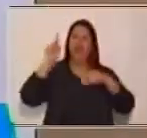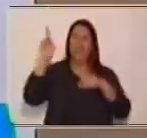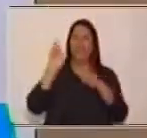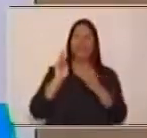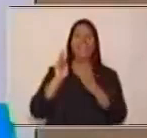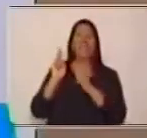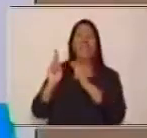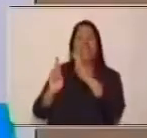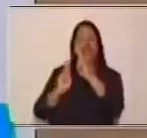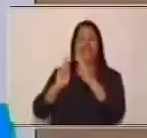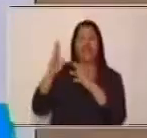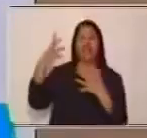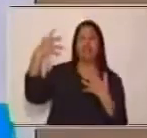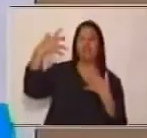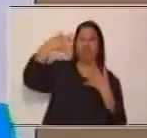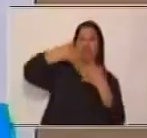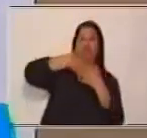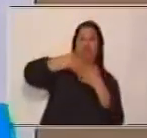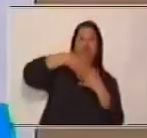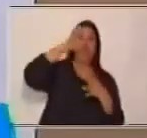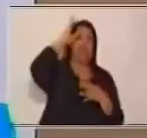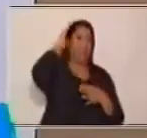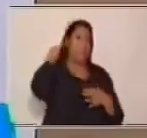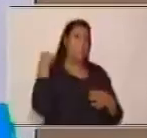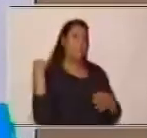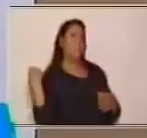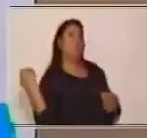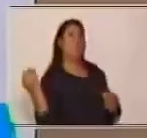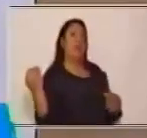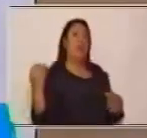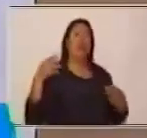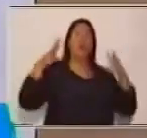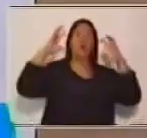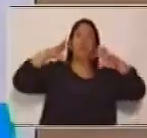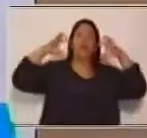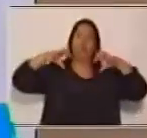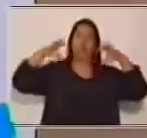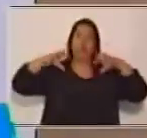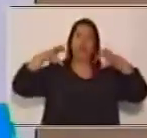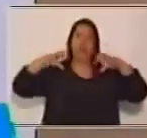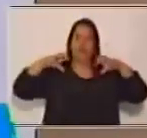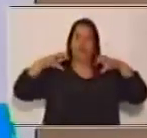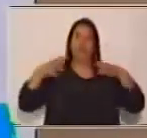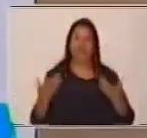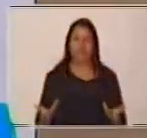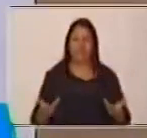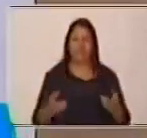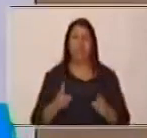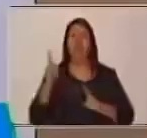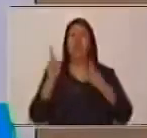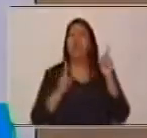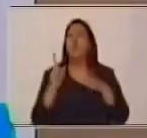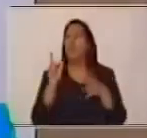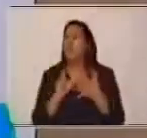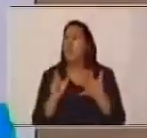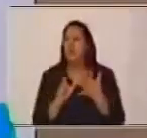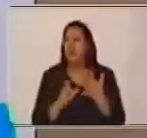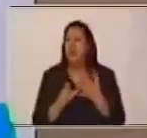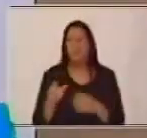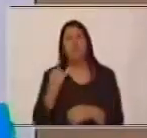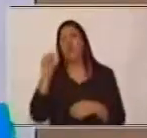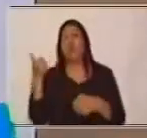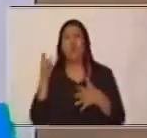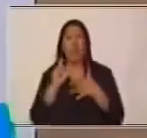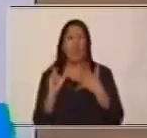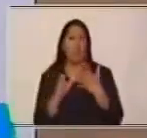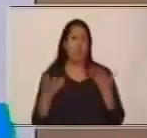y dándole características de tendido y húmedo. Entonces quiero que pienses en qué características, qué otras